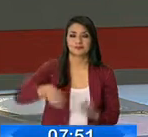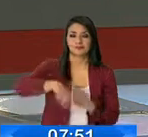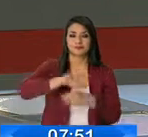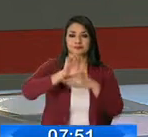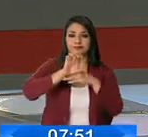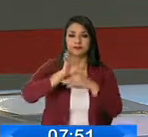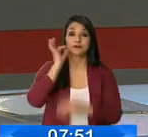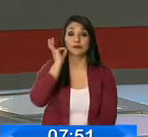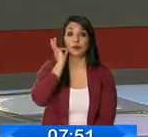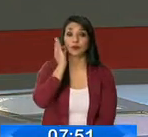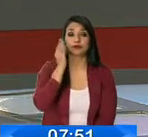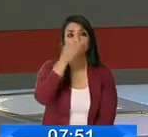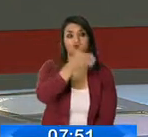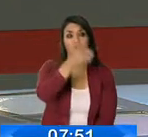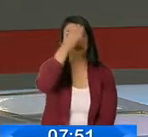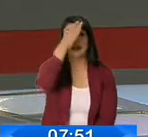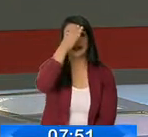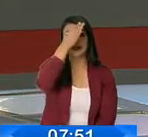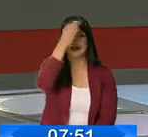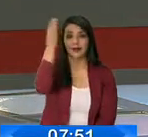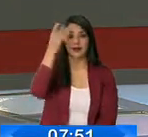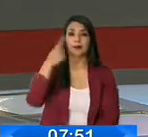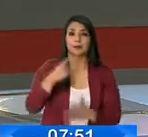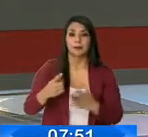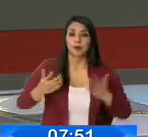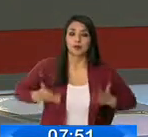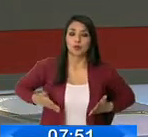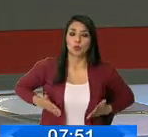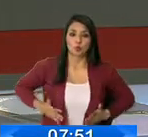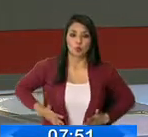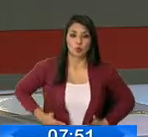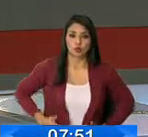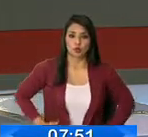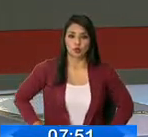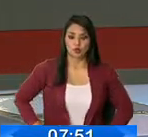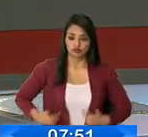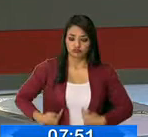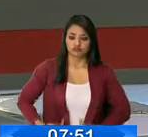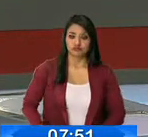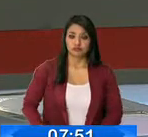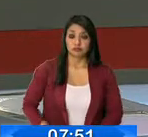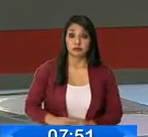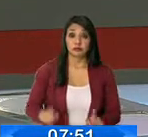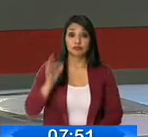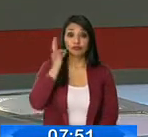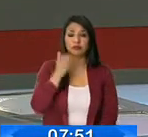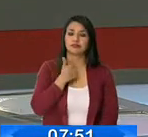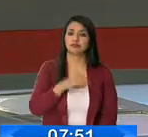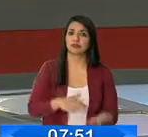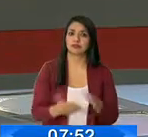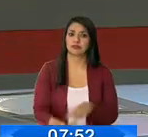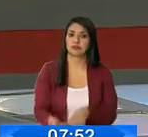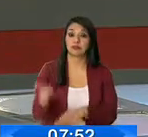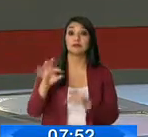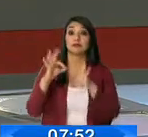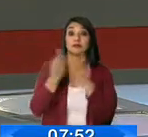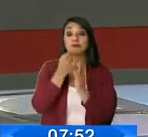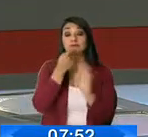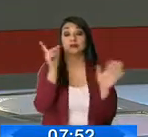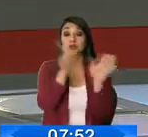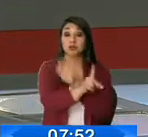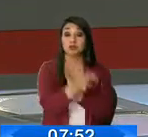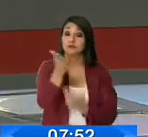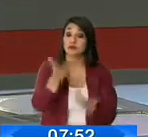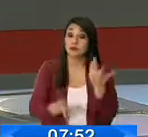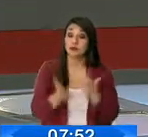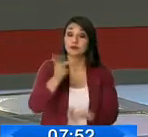Una mujer acudió a una clínica estética para realizarse una lipoescultura. Lamentablemente, esta mujer falleció. La familia denuncia una